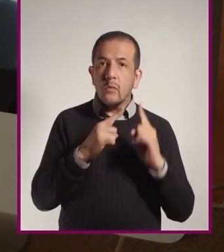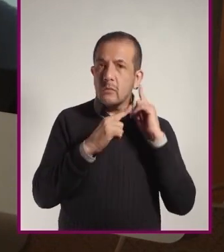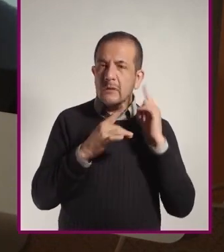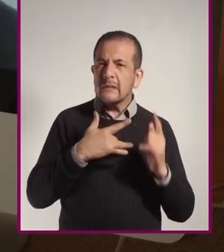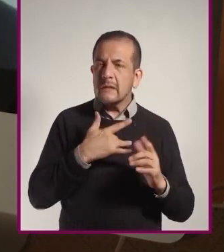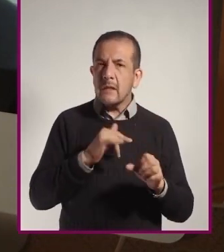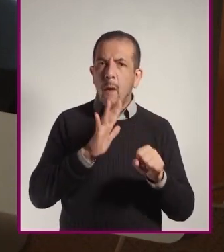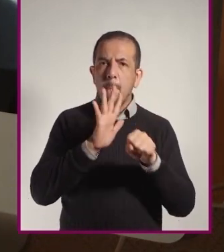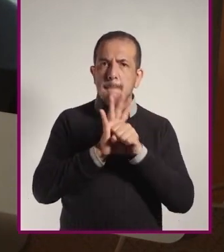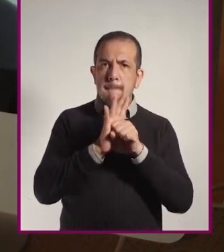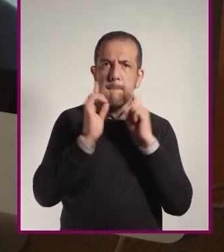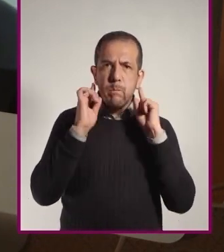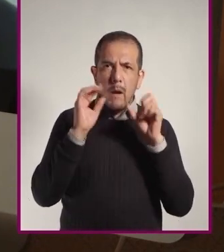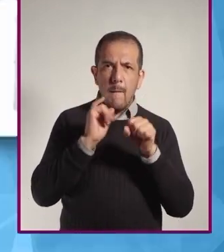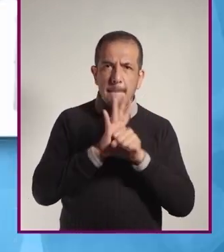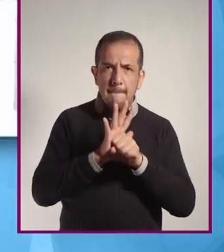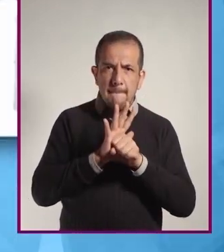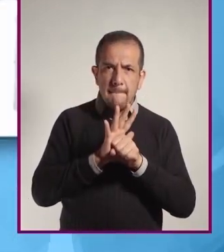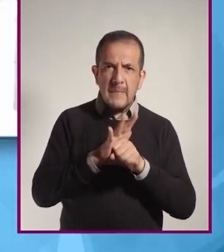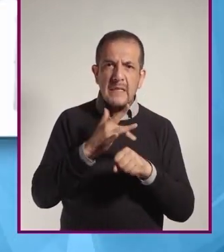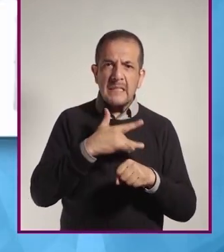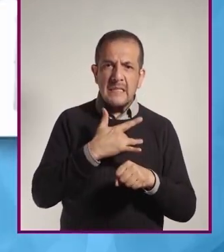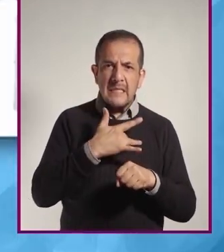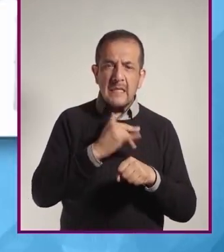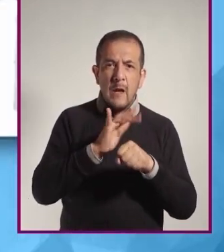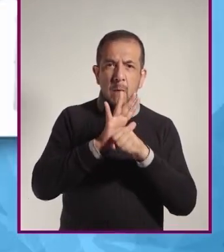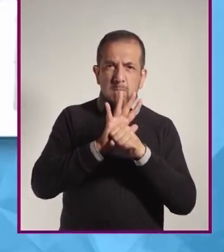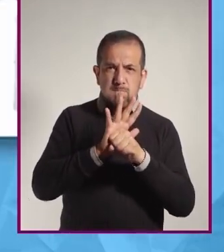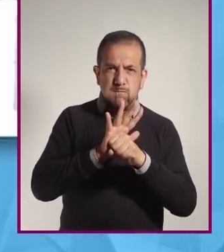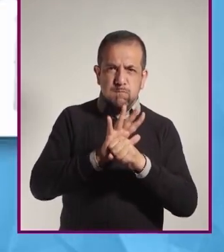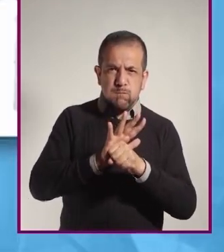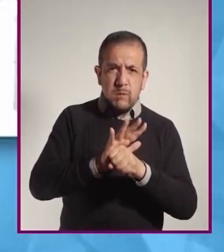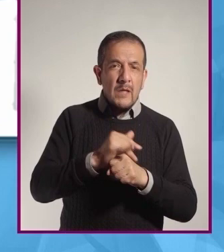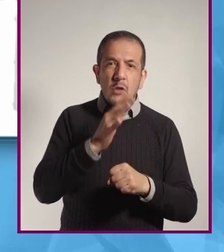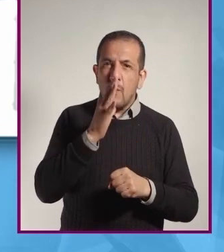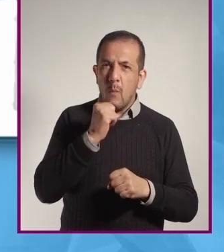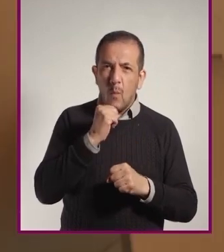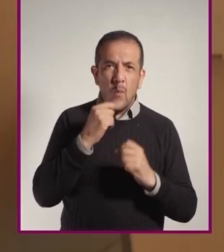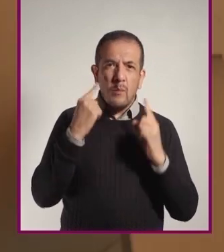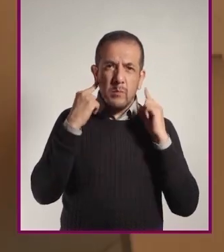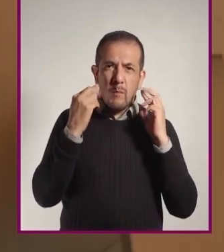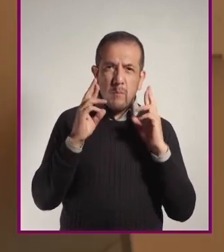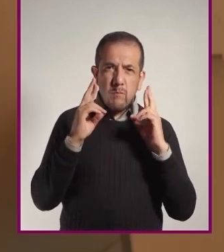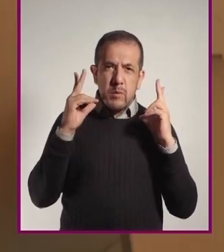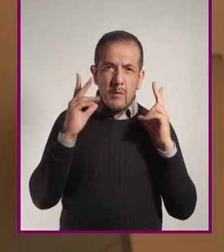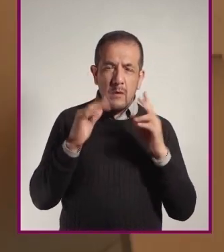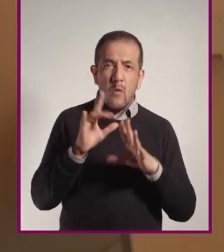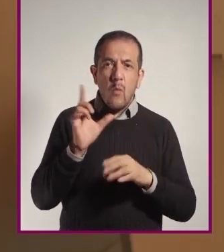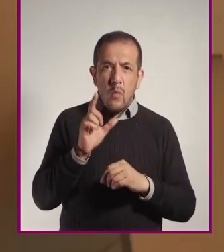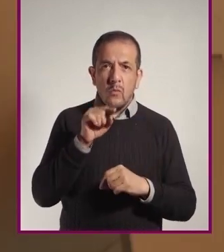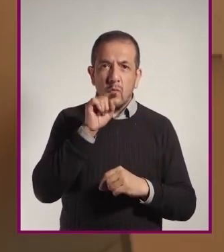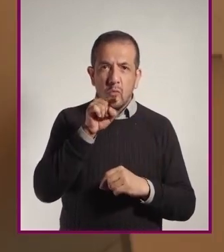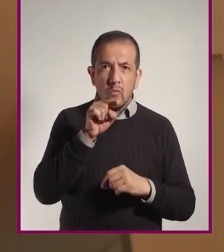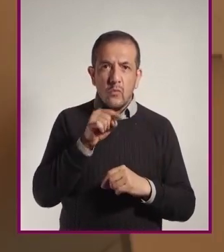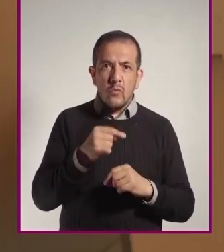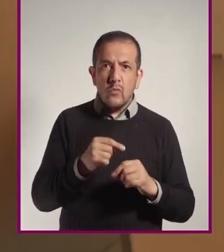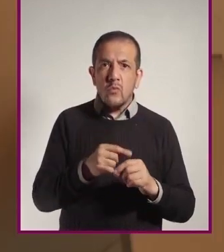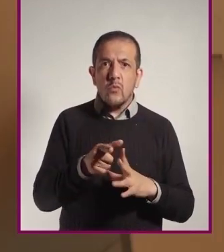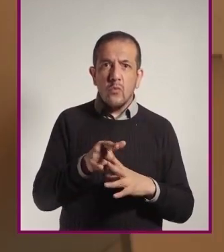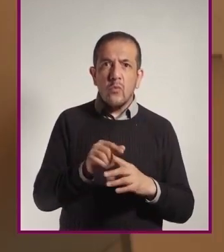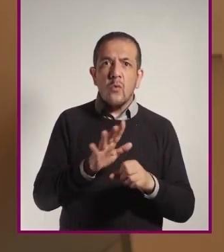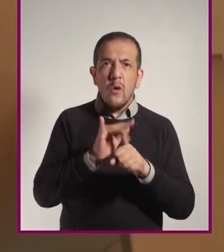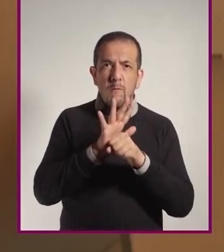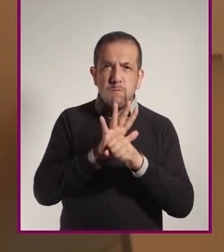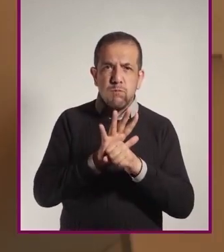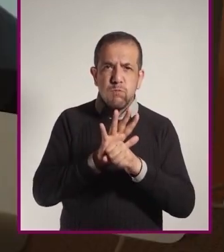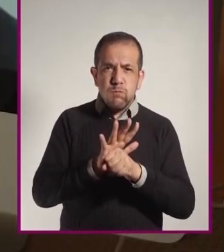te empiezan a doler, tienes mucha presión cuando empiezas a descender y no puedes destapártelos. Okay. Cuando te tapas la nariz y